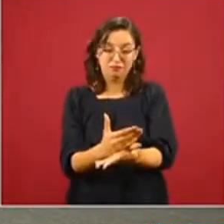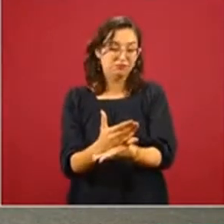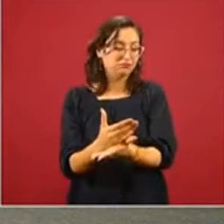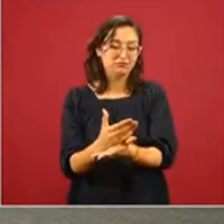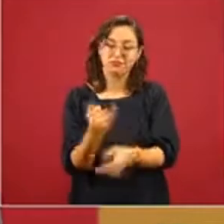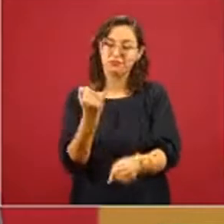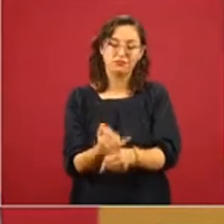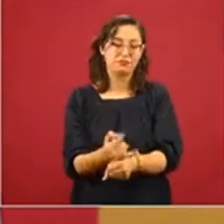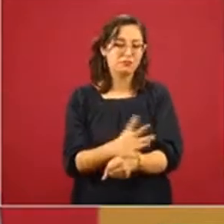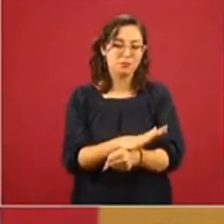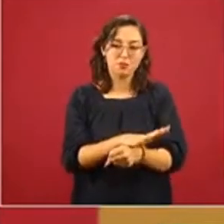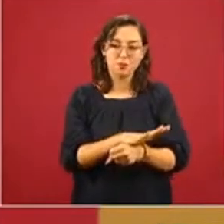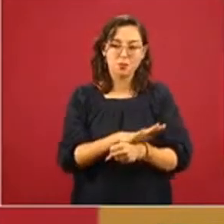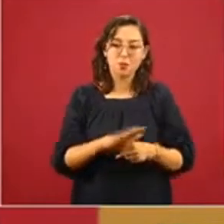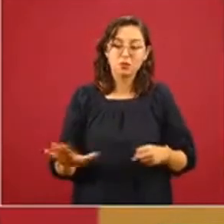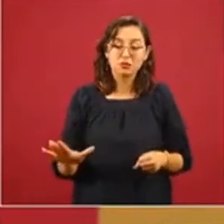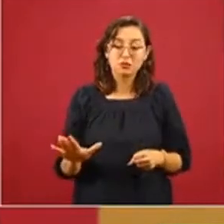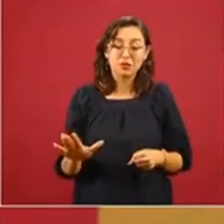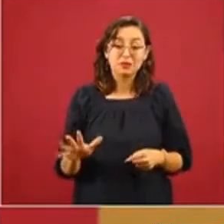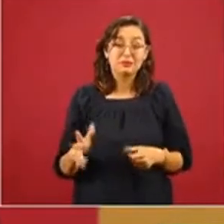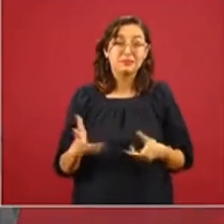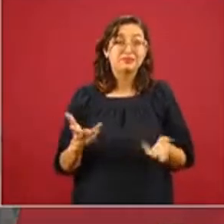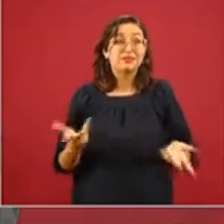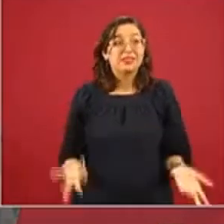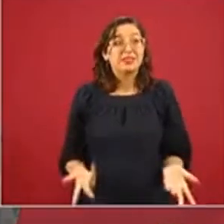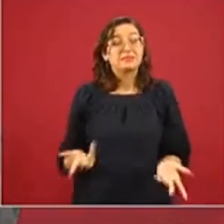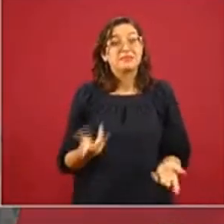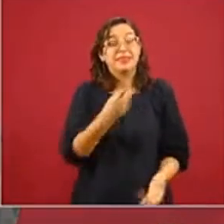esta, a menos que